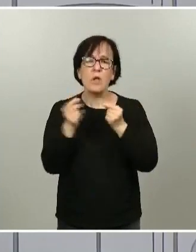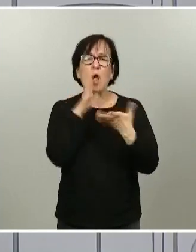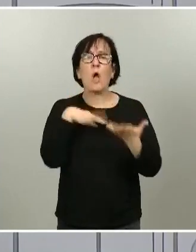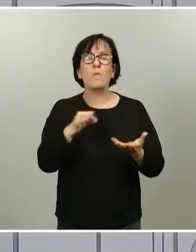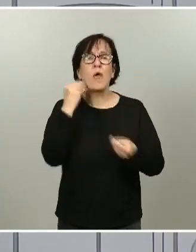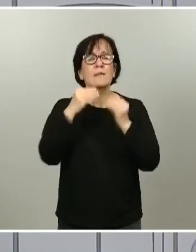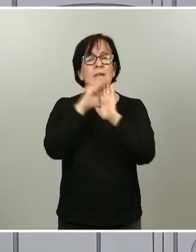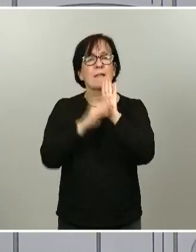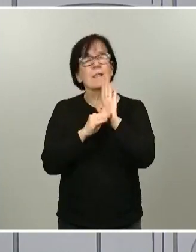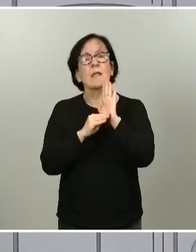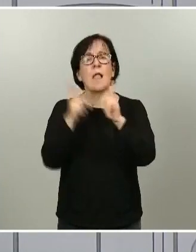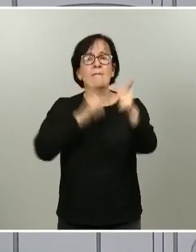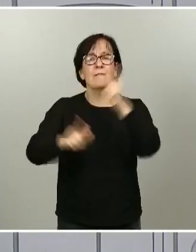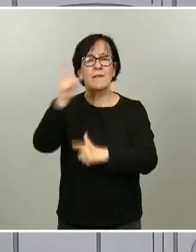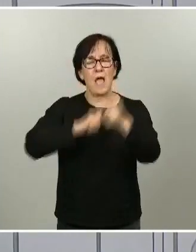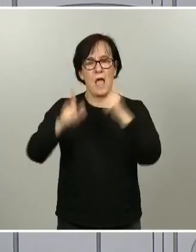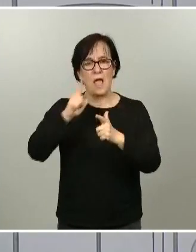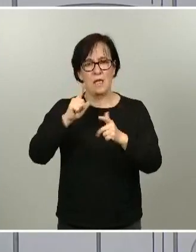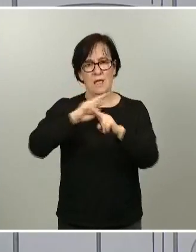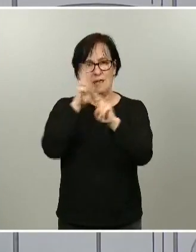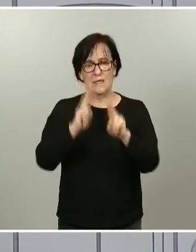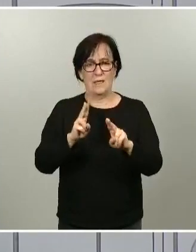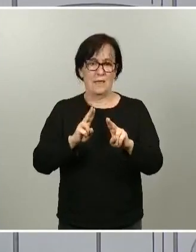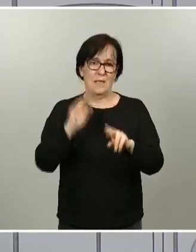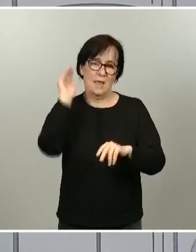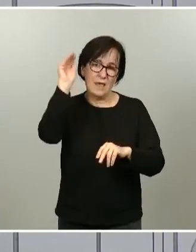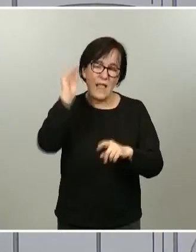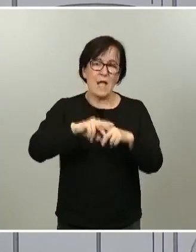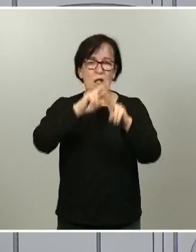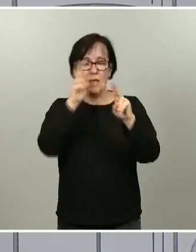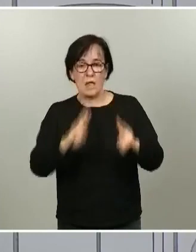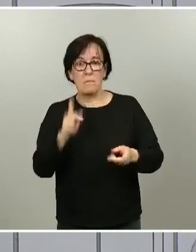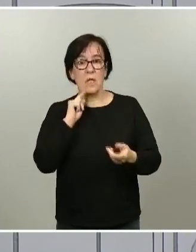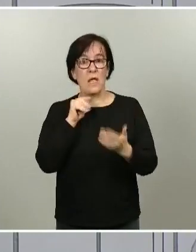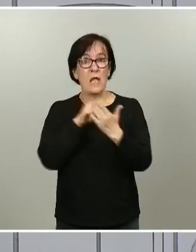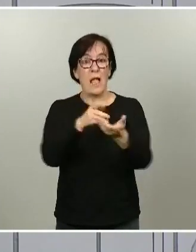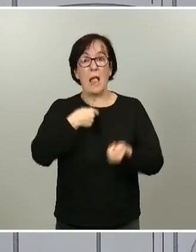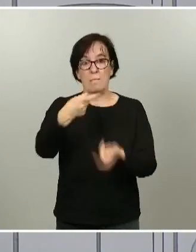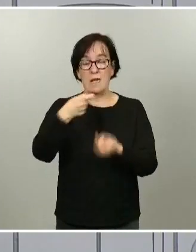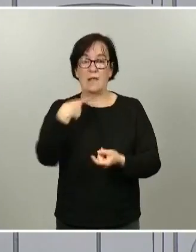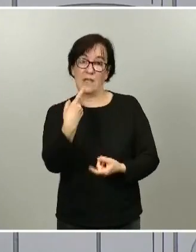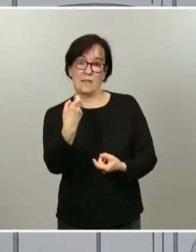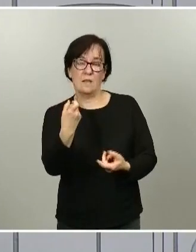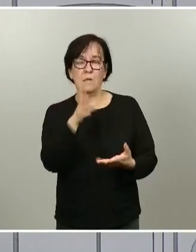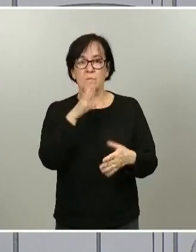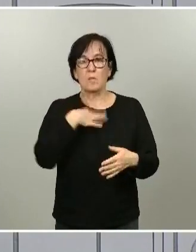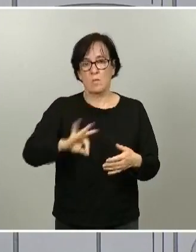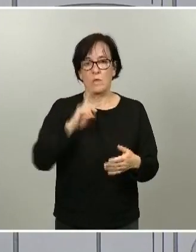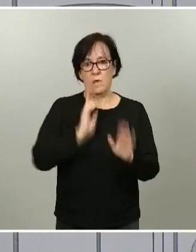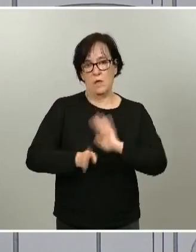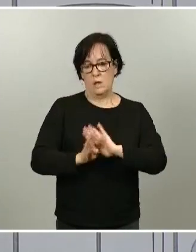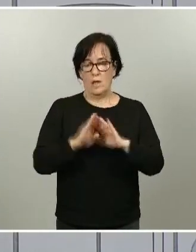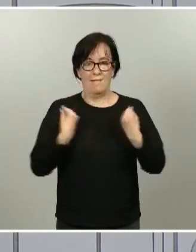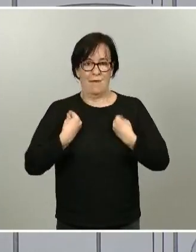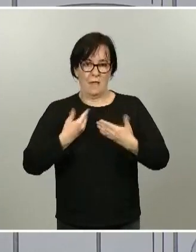tráfico internacional de viajeros. El de mercancías funciona en principio porque es necesario para que todos podamos continuar con nuestra vida.